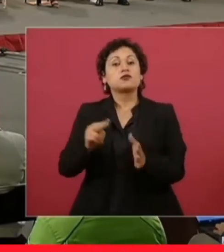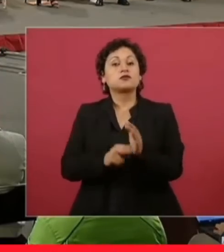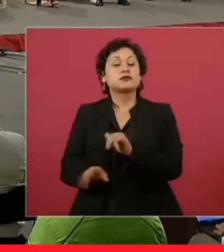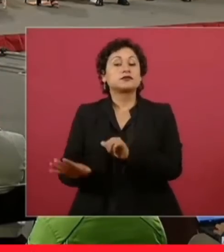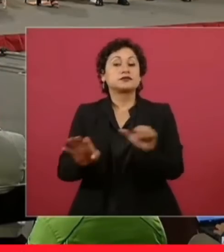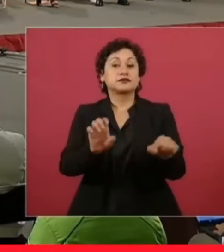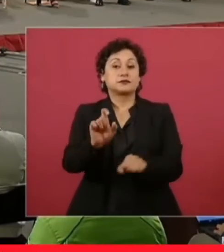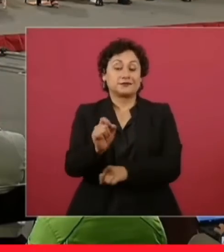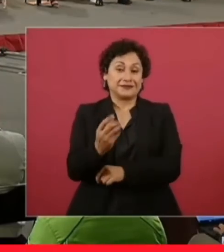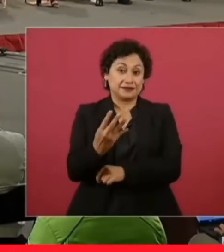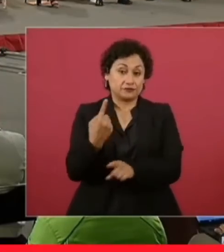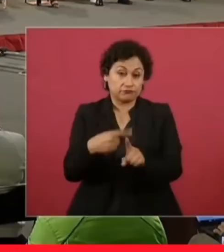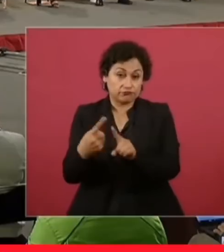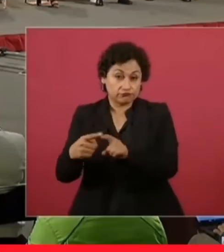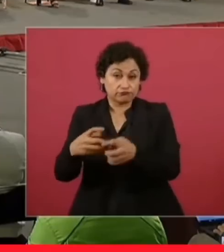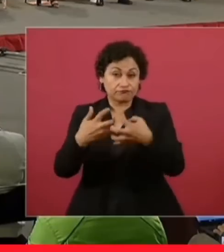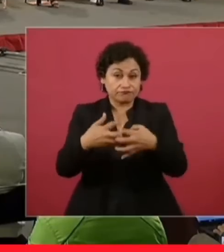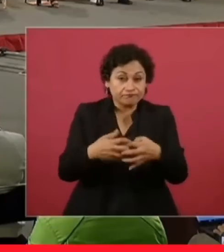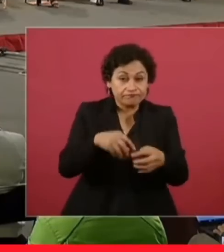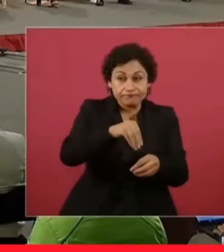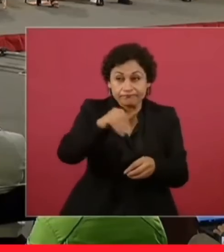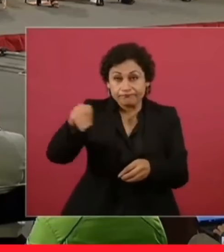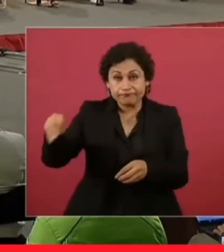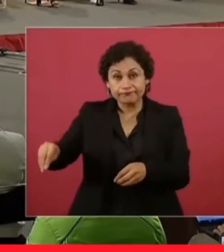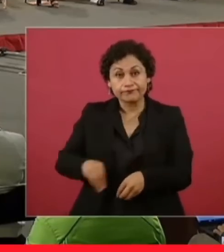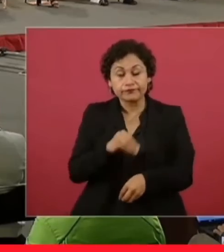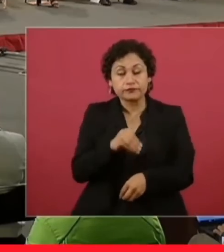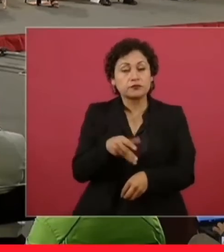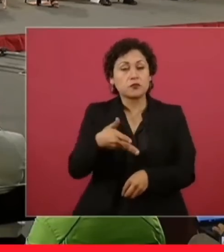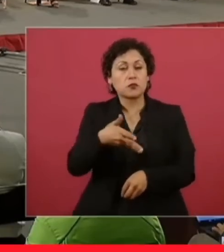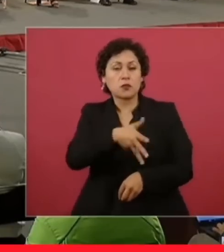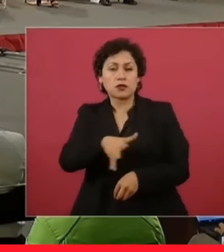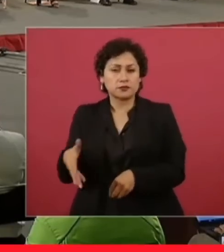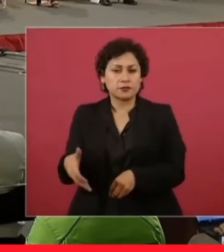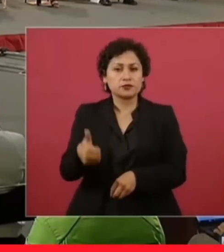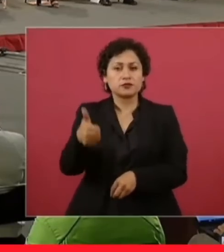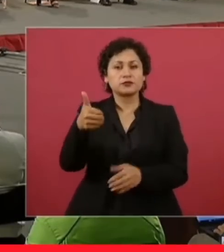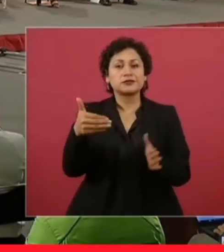máquinas y un número de